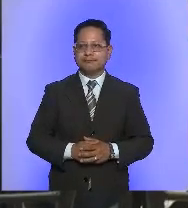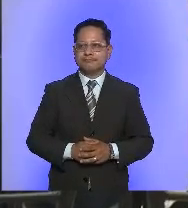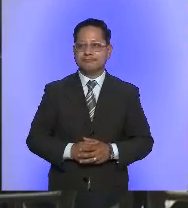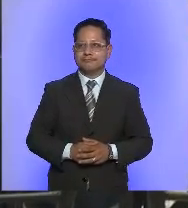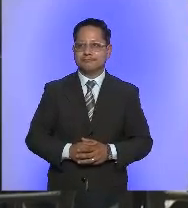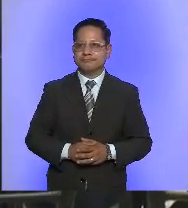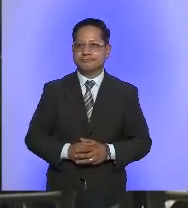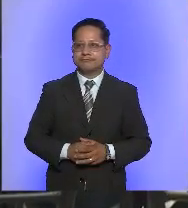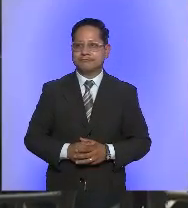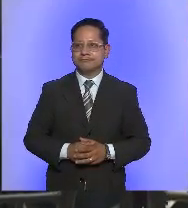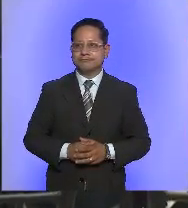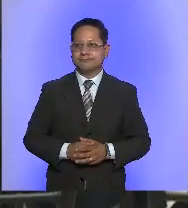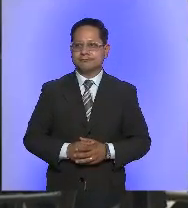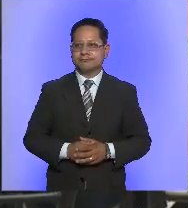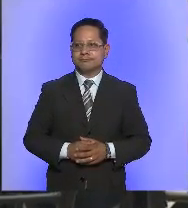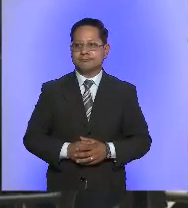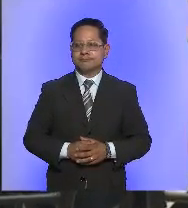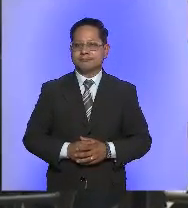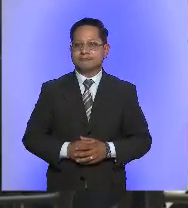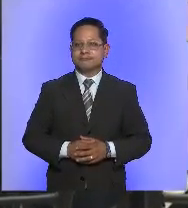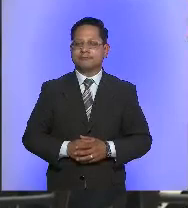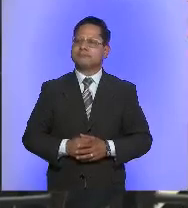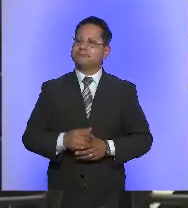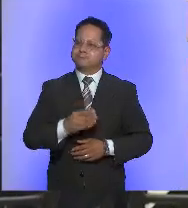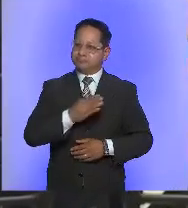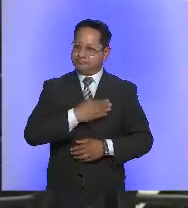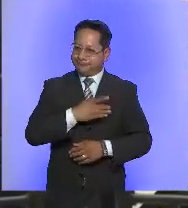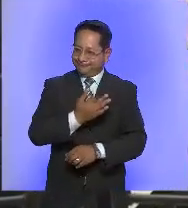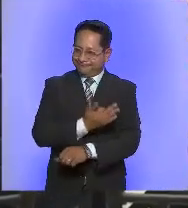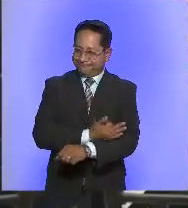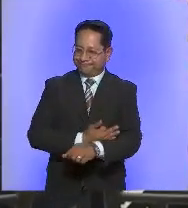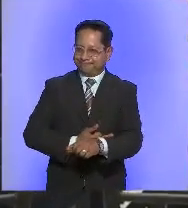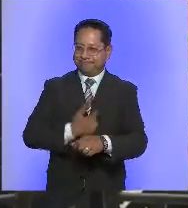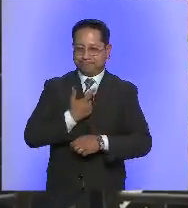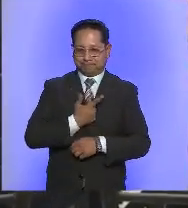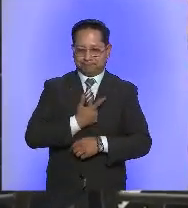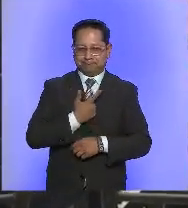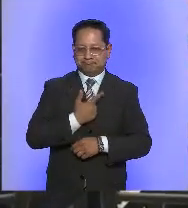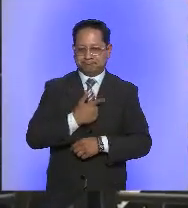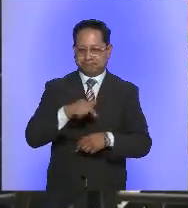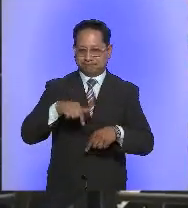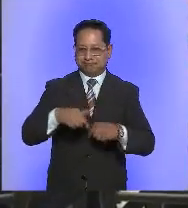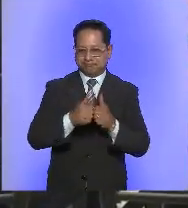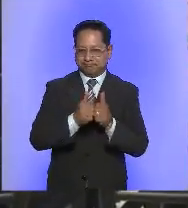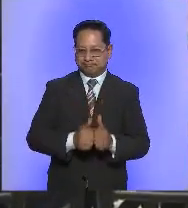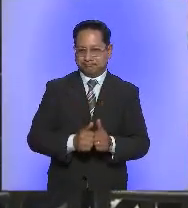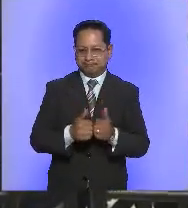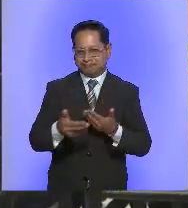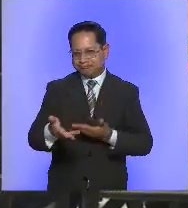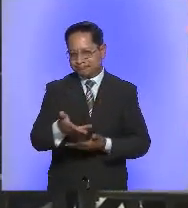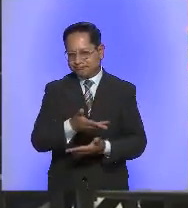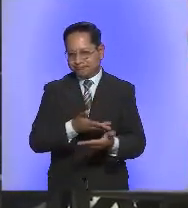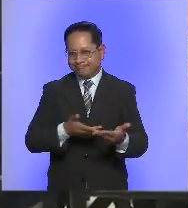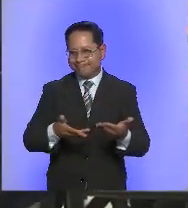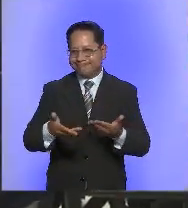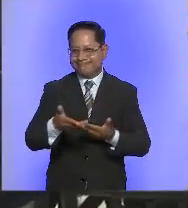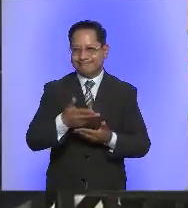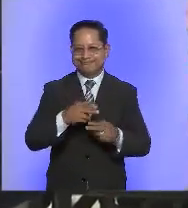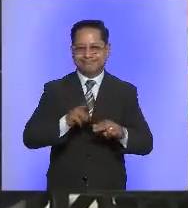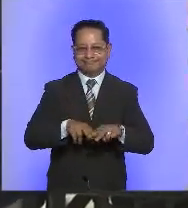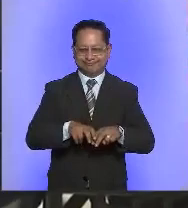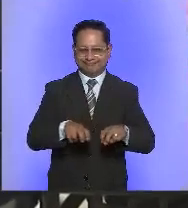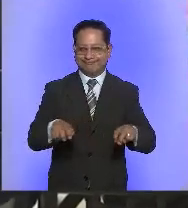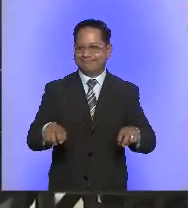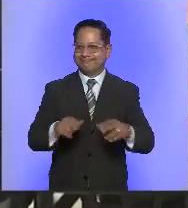Bueno, buenas tardes. Es un gusto estar aquí compartiendo el presidium con tan grandes personalidades